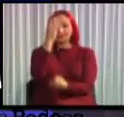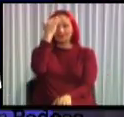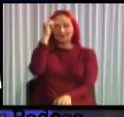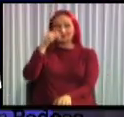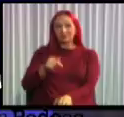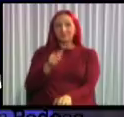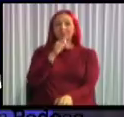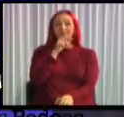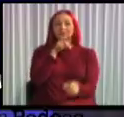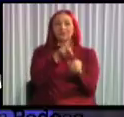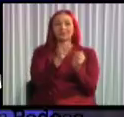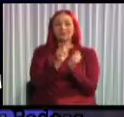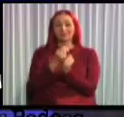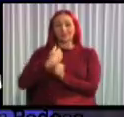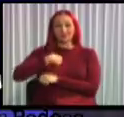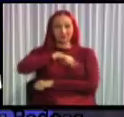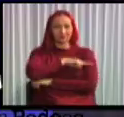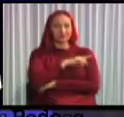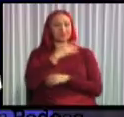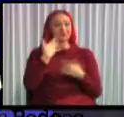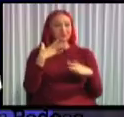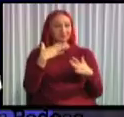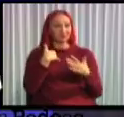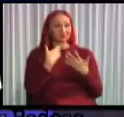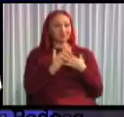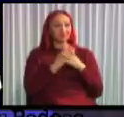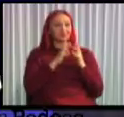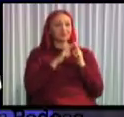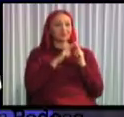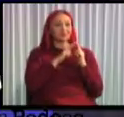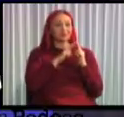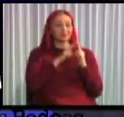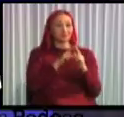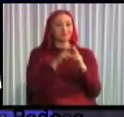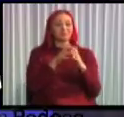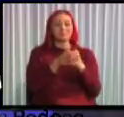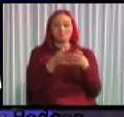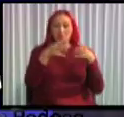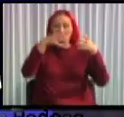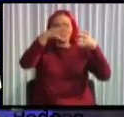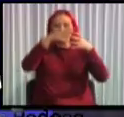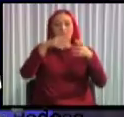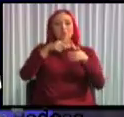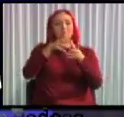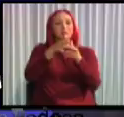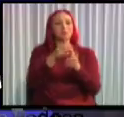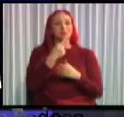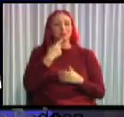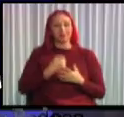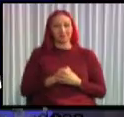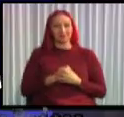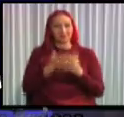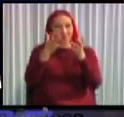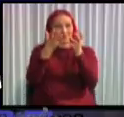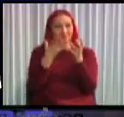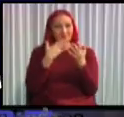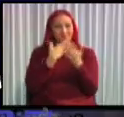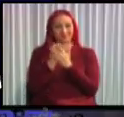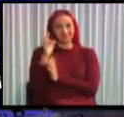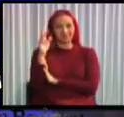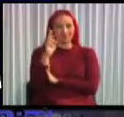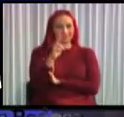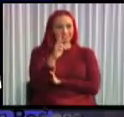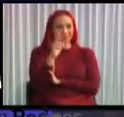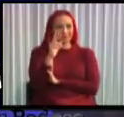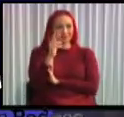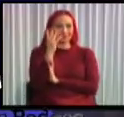quienes participen con nosotros van a tener la opción de llevarse los balones. Y quisiera decirles, yo quiero que mis compañeros